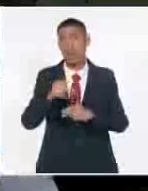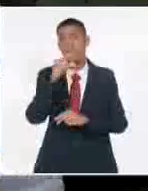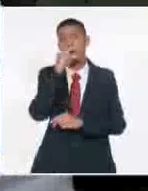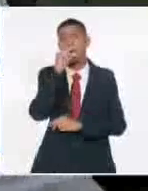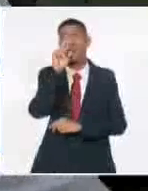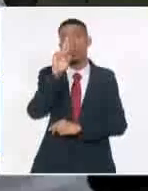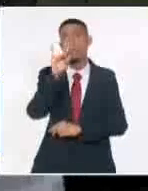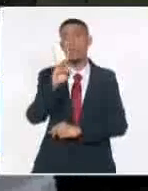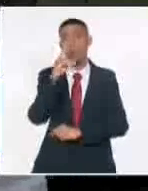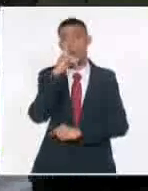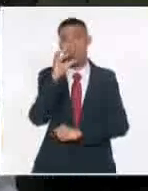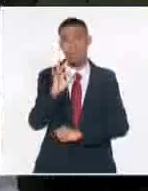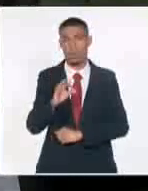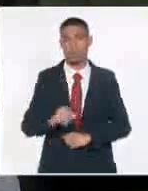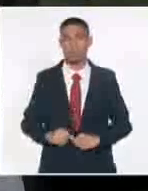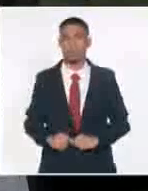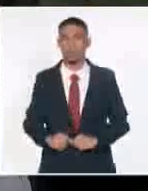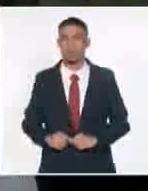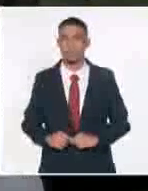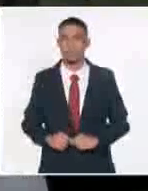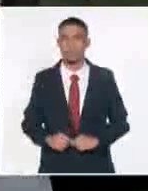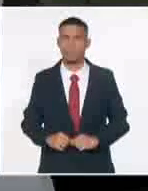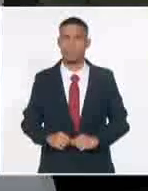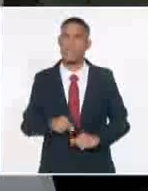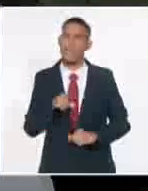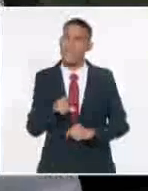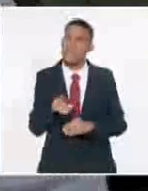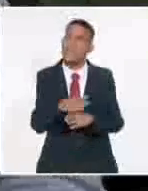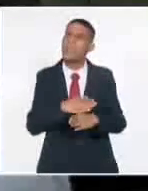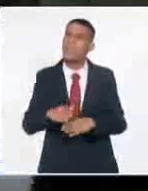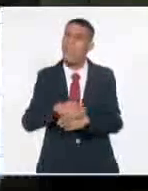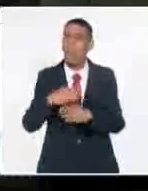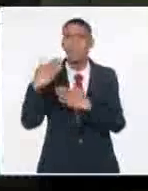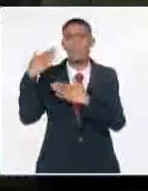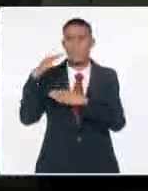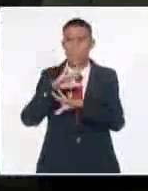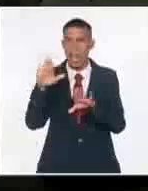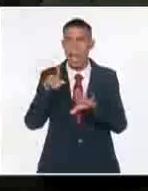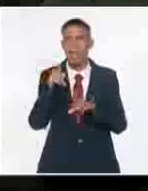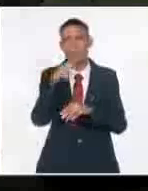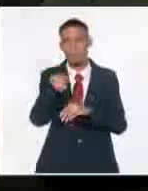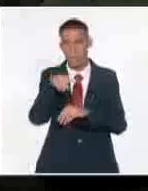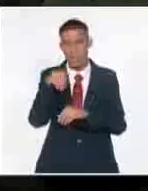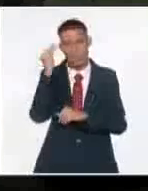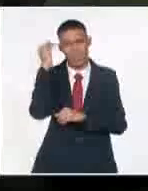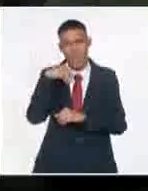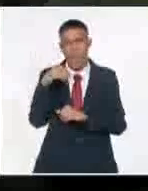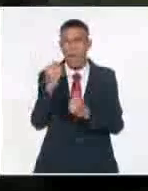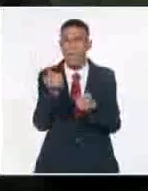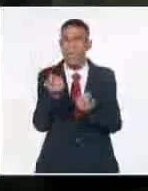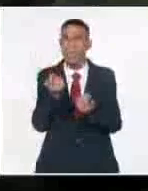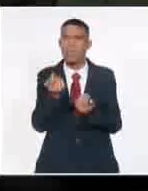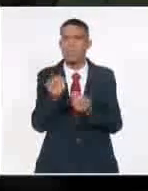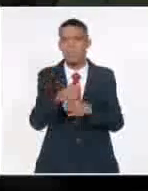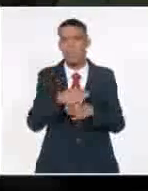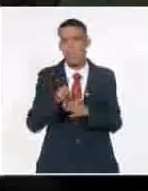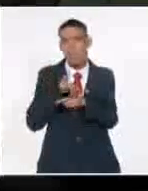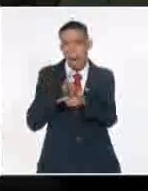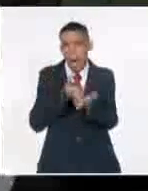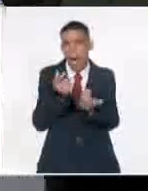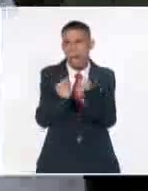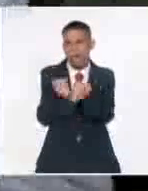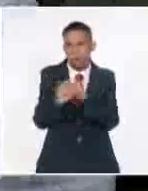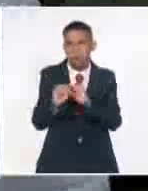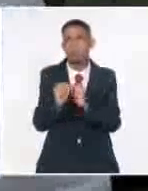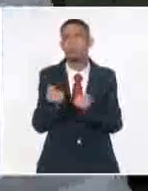Parrilla, y que versará sobre los acontecimientos que hoy sacuden al mundo y conmocionan a nuestro